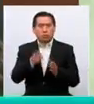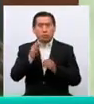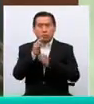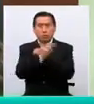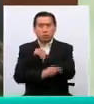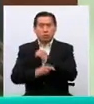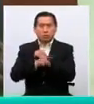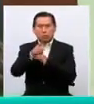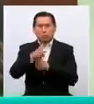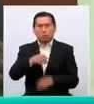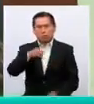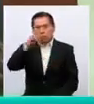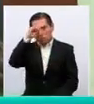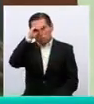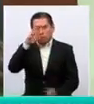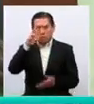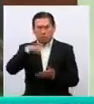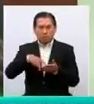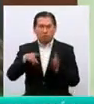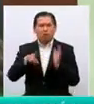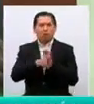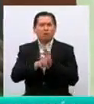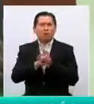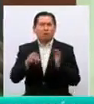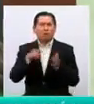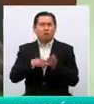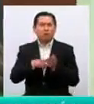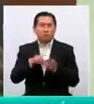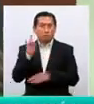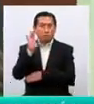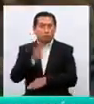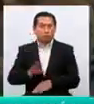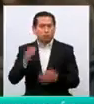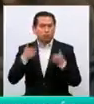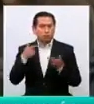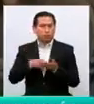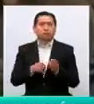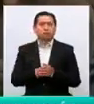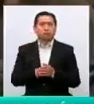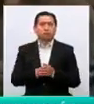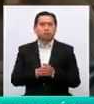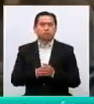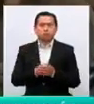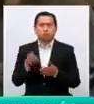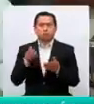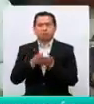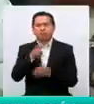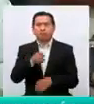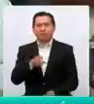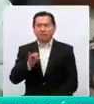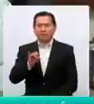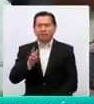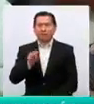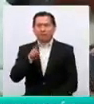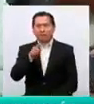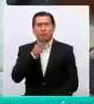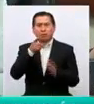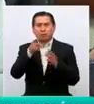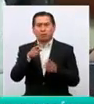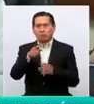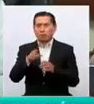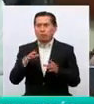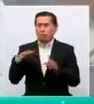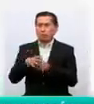nacional, desconozca la normativa que rige nuestro país. El legislador acusó al periodista Iván Maldonado como un